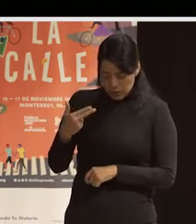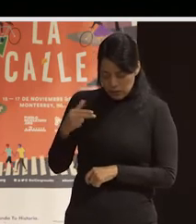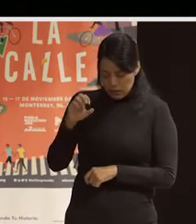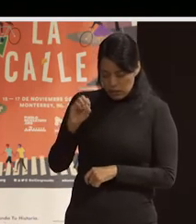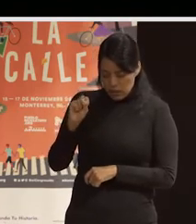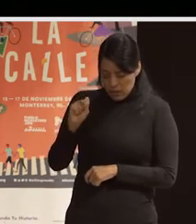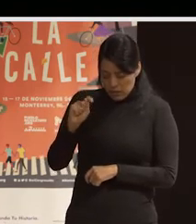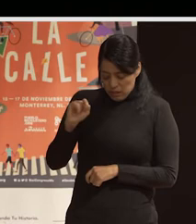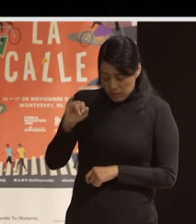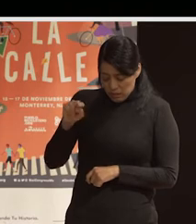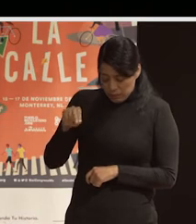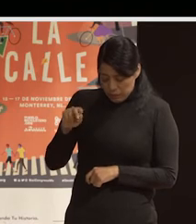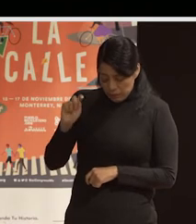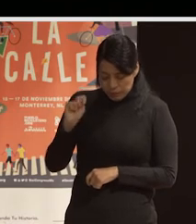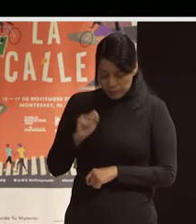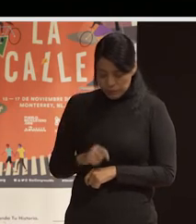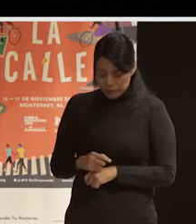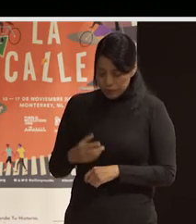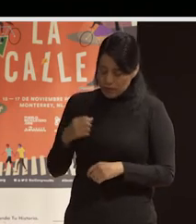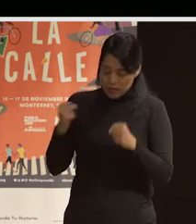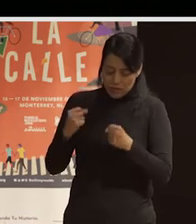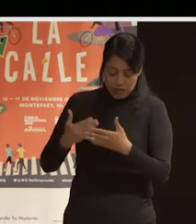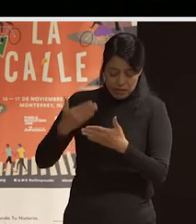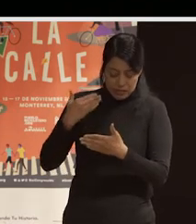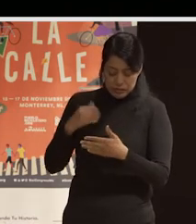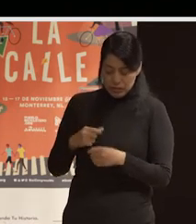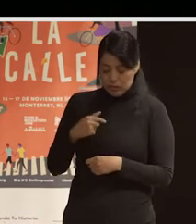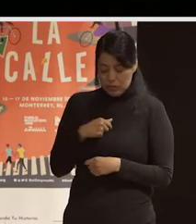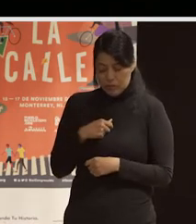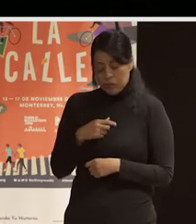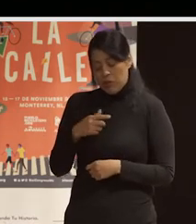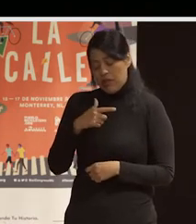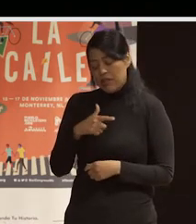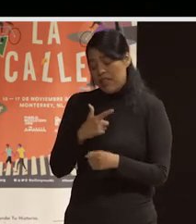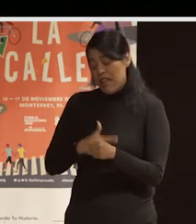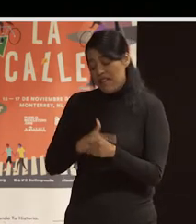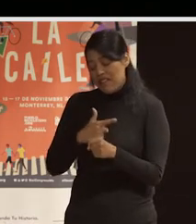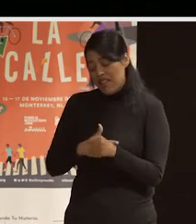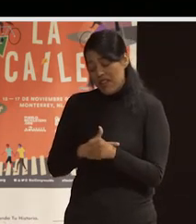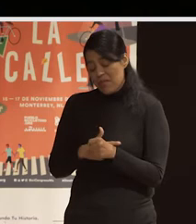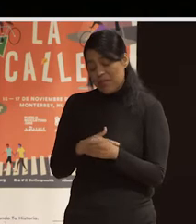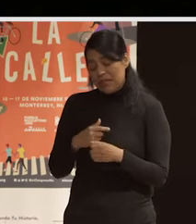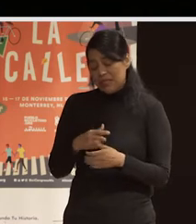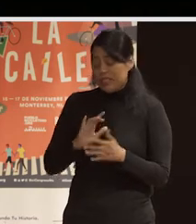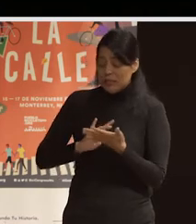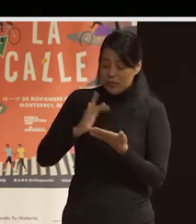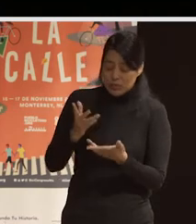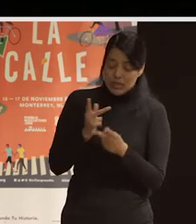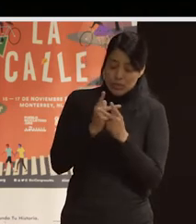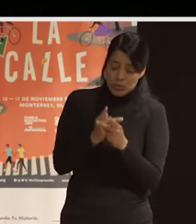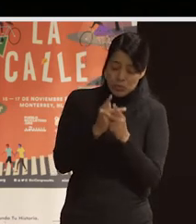nos pegó el frío un poco fuerte antes de que llegara aquí entonces estoy un poco enfermizo así que gracias por su paciencia